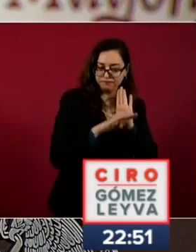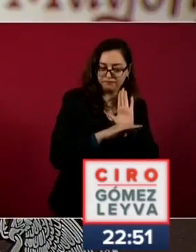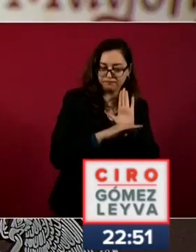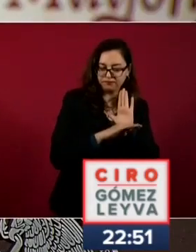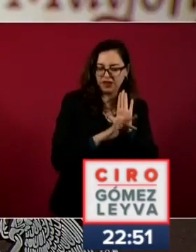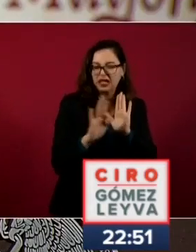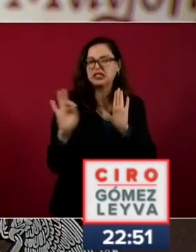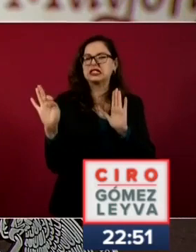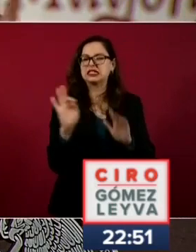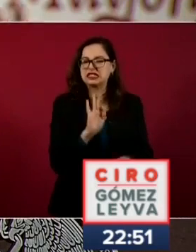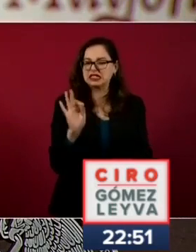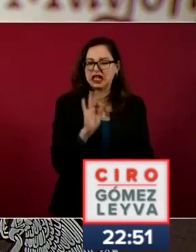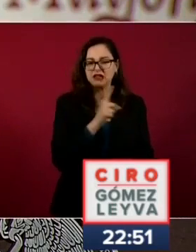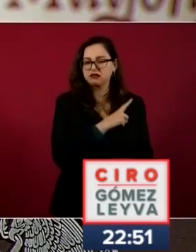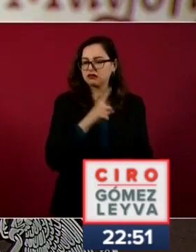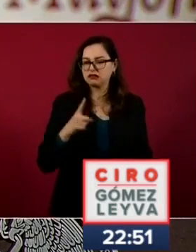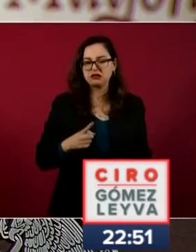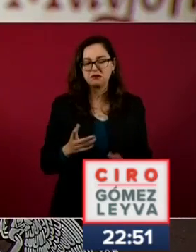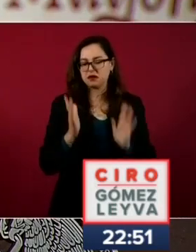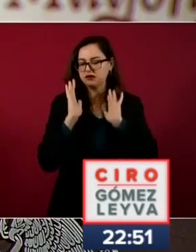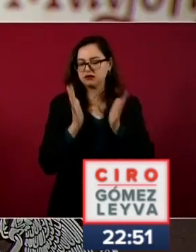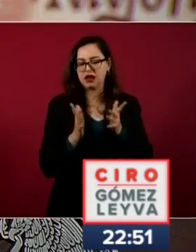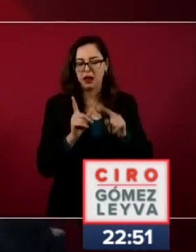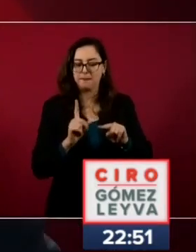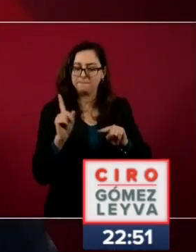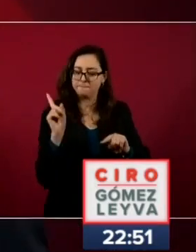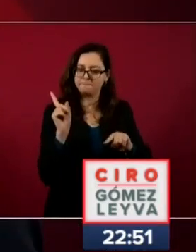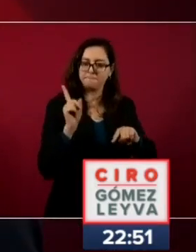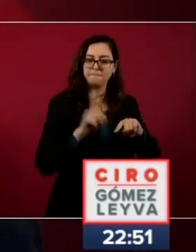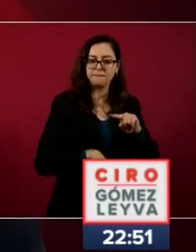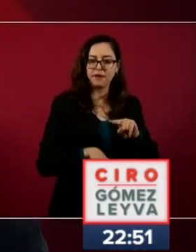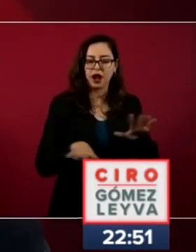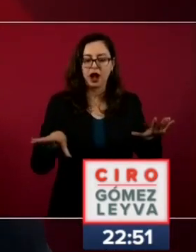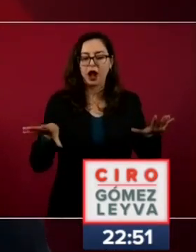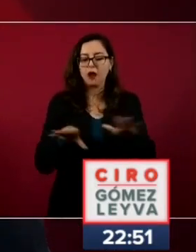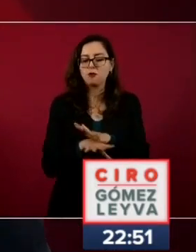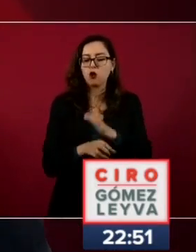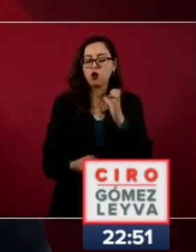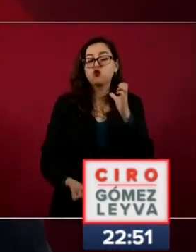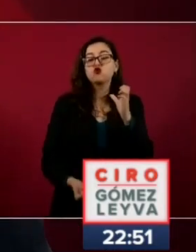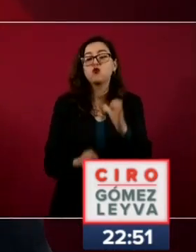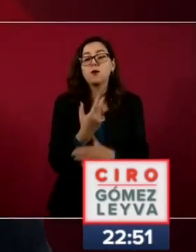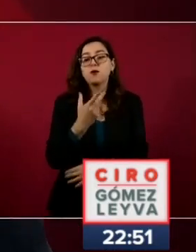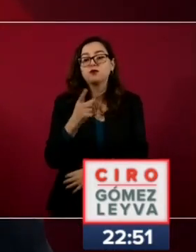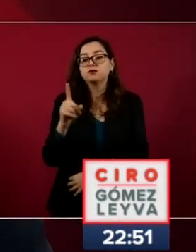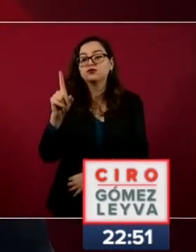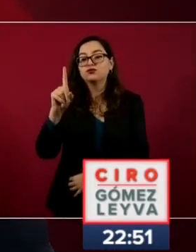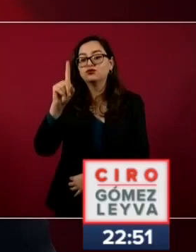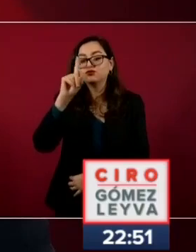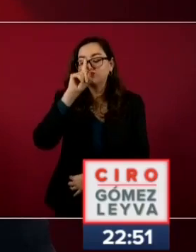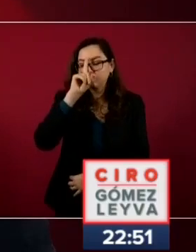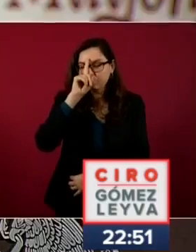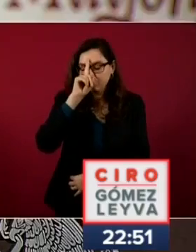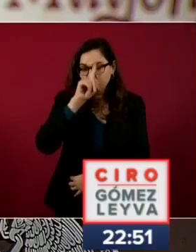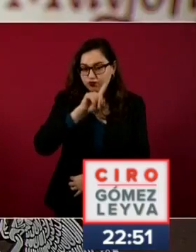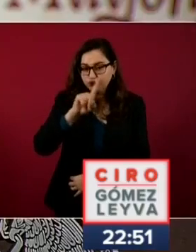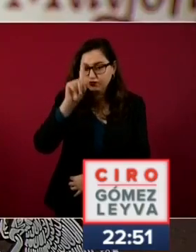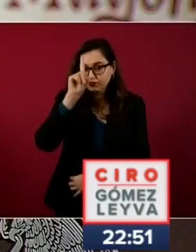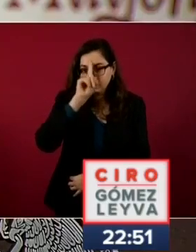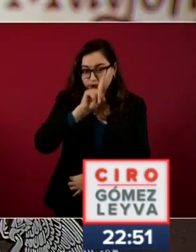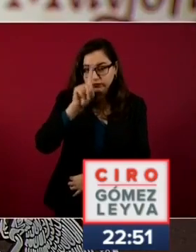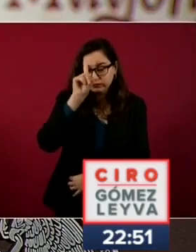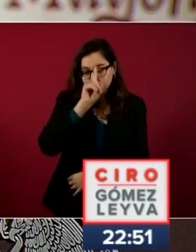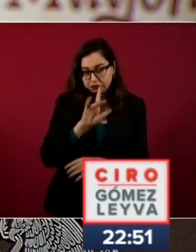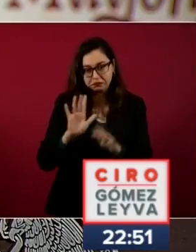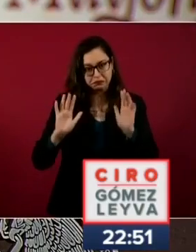va a ser abrogado, eliminado y sustituido por una serie de recomendaciones que solo tendrán ese carácter